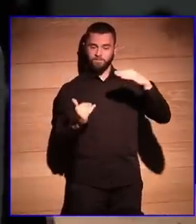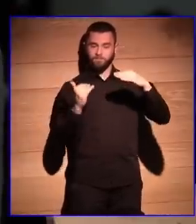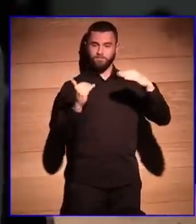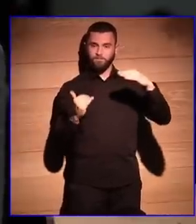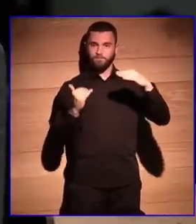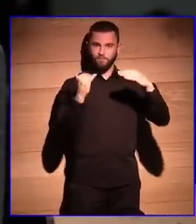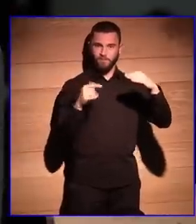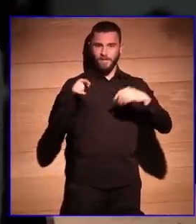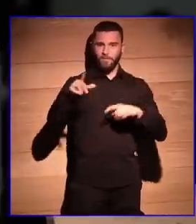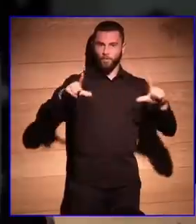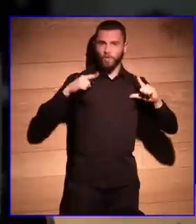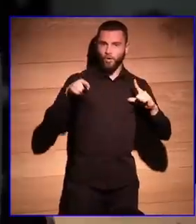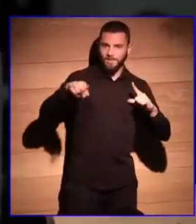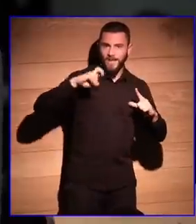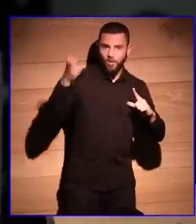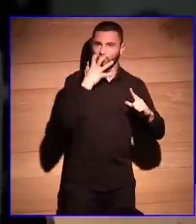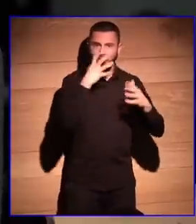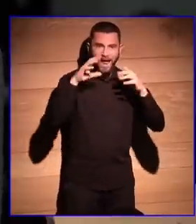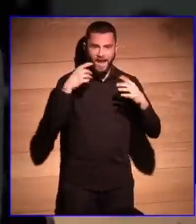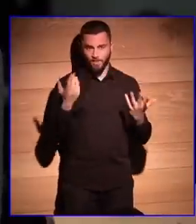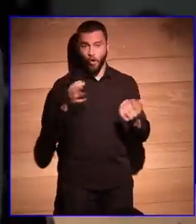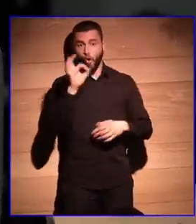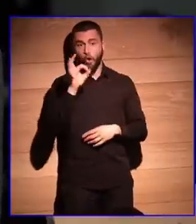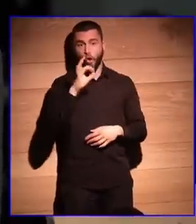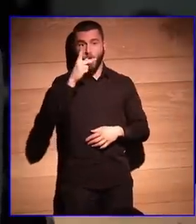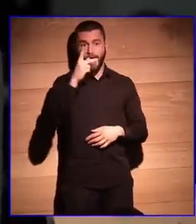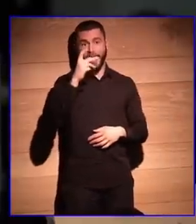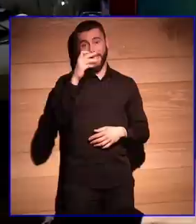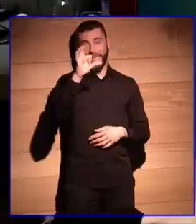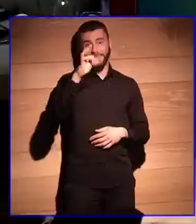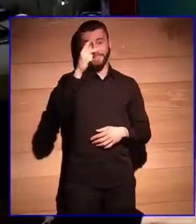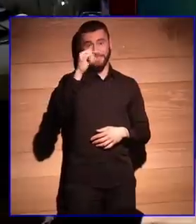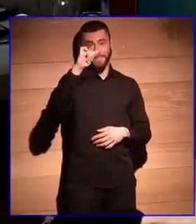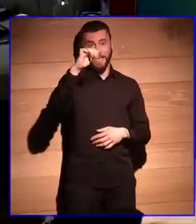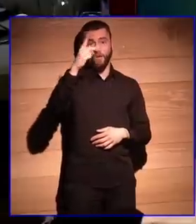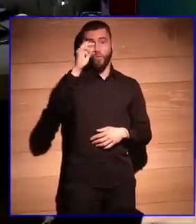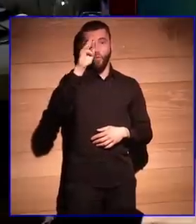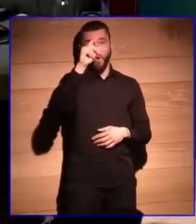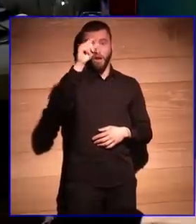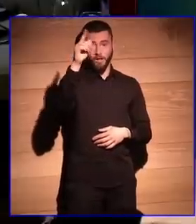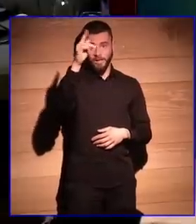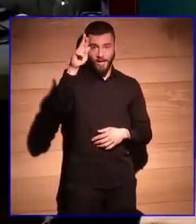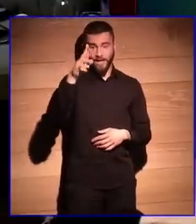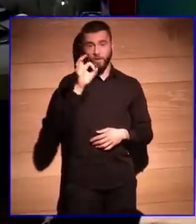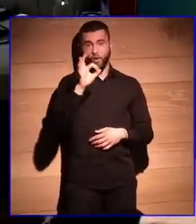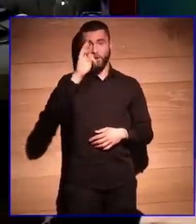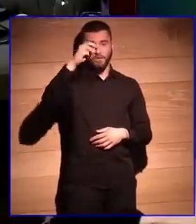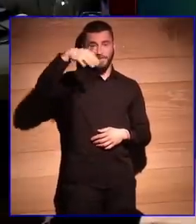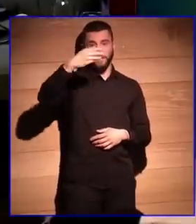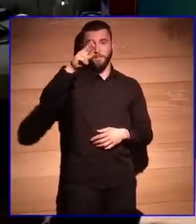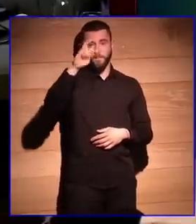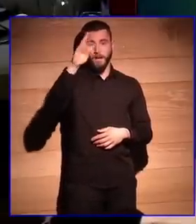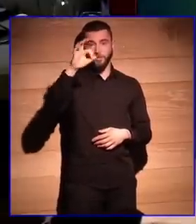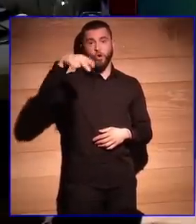otro. O Luke Skywalker, sin ninguna duda. O el Joker de Tim Burton, o incluso el propio de Heath Ledger